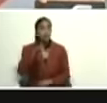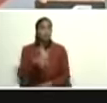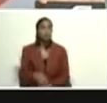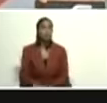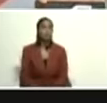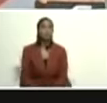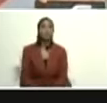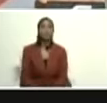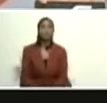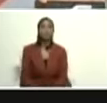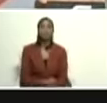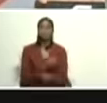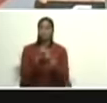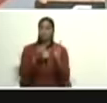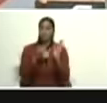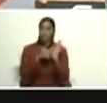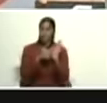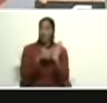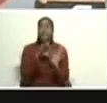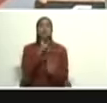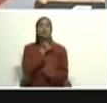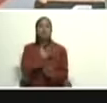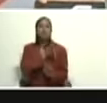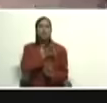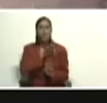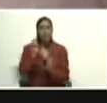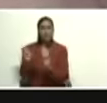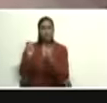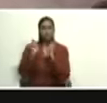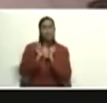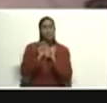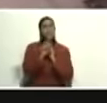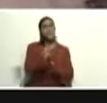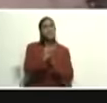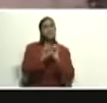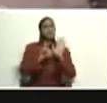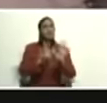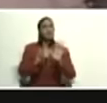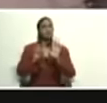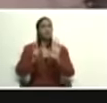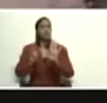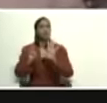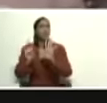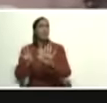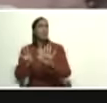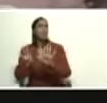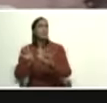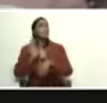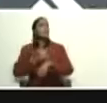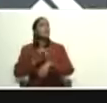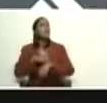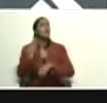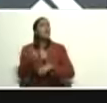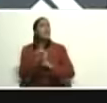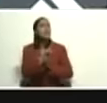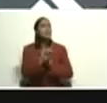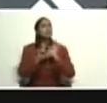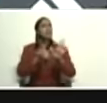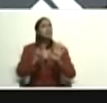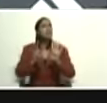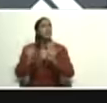El socialismo heredó de 1789. ¿Por qué 1789? Por la Revolución